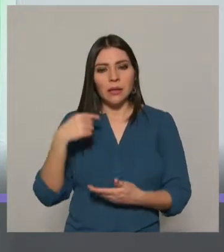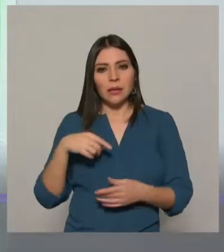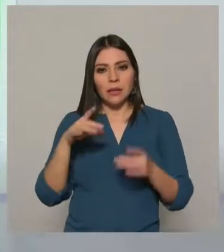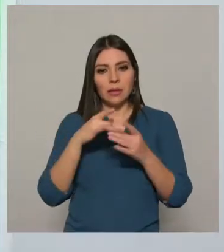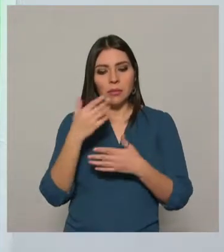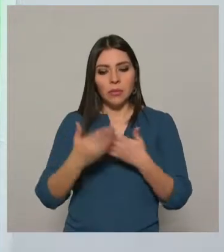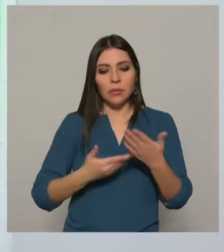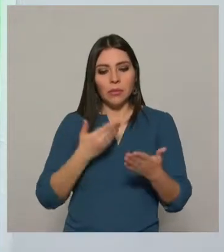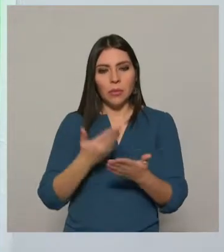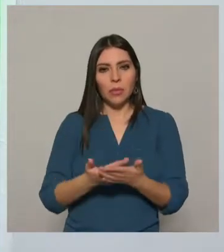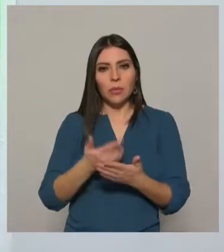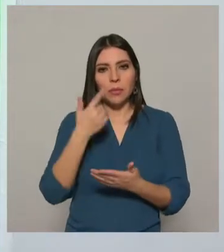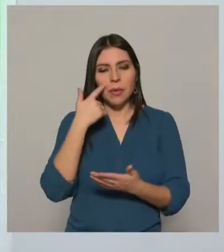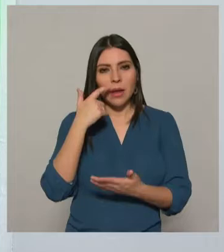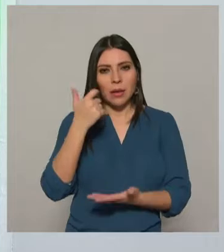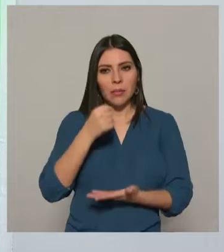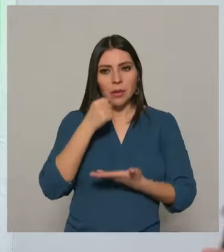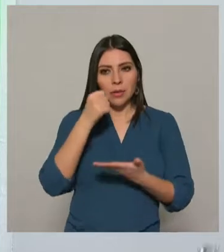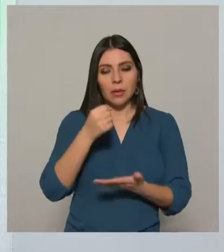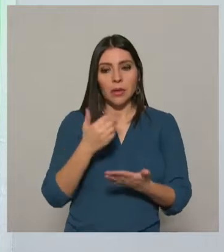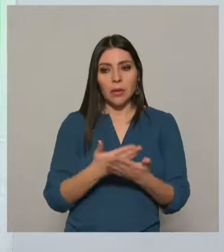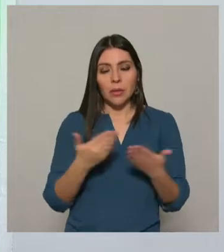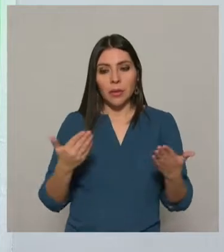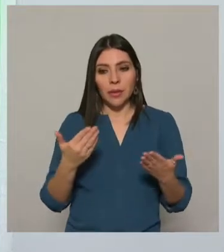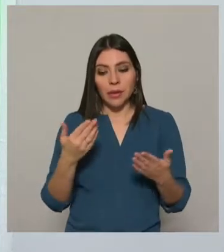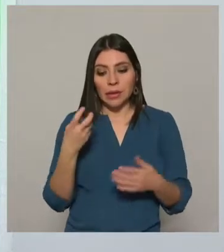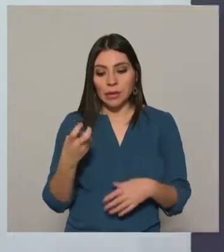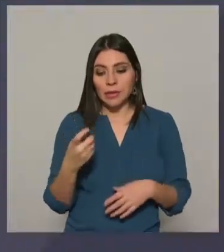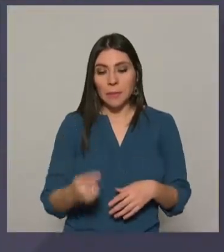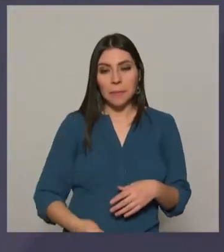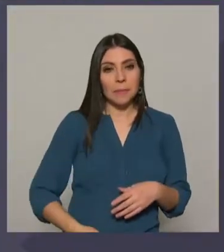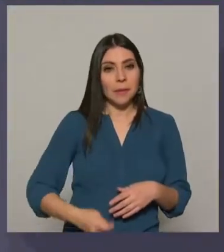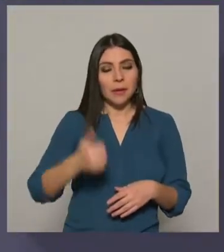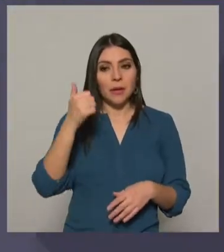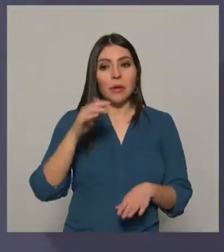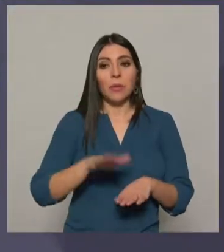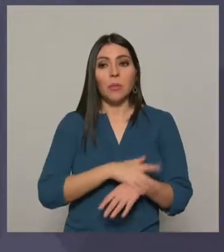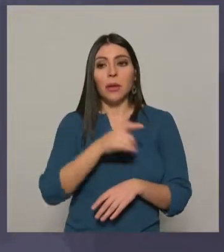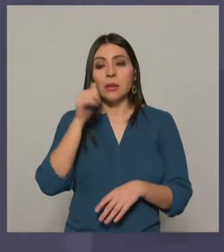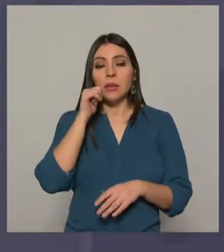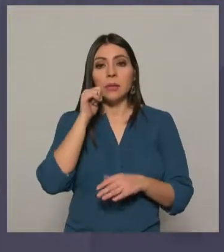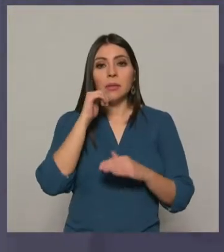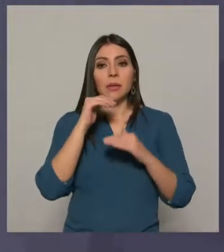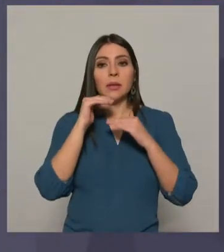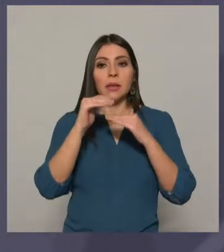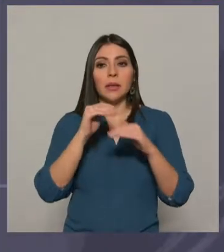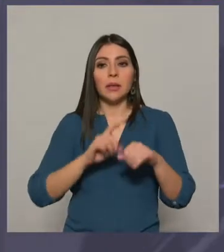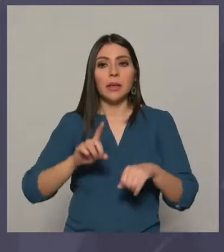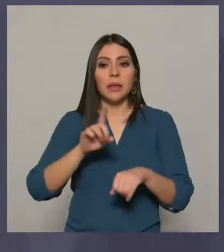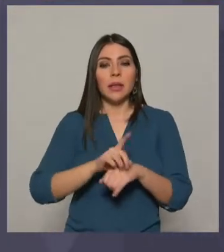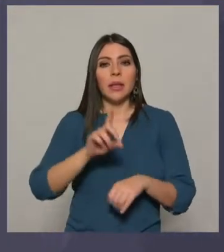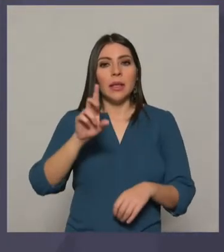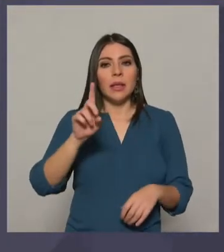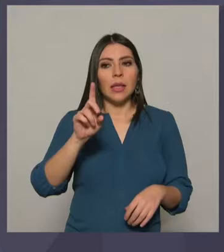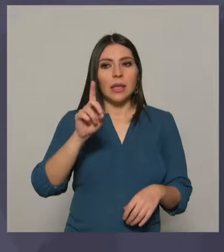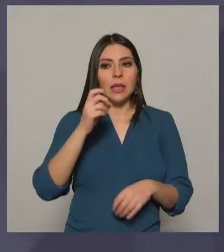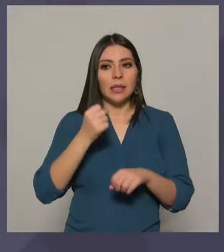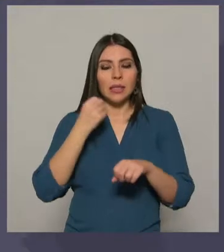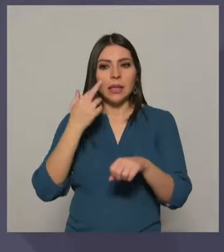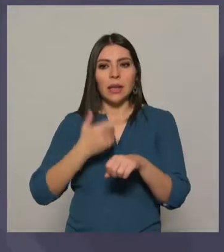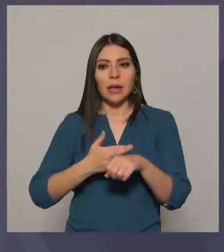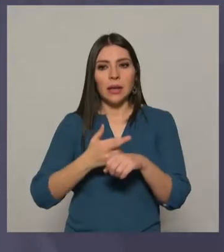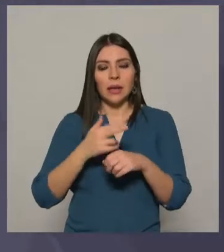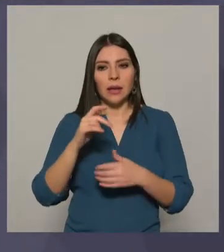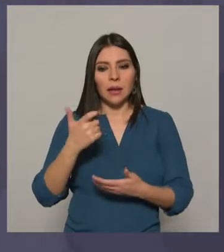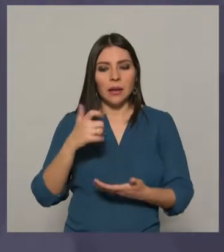un hecho inédito porque generalmente tienen hasta el día 30 la Secretaría de Finanzas para presentar